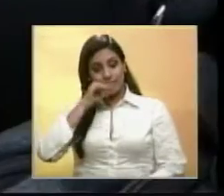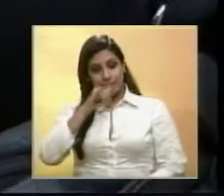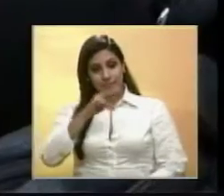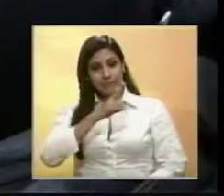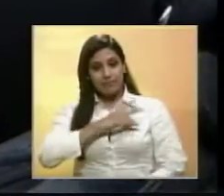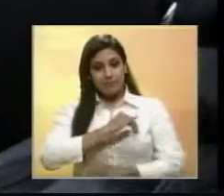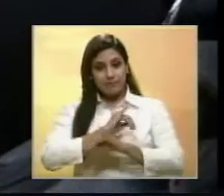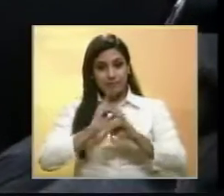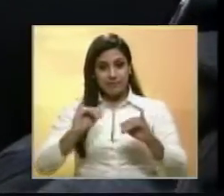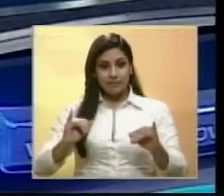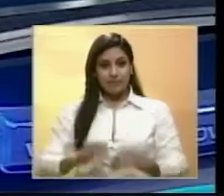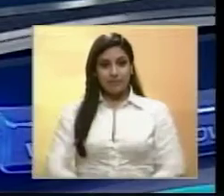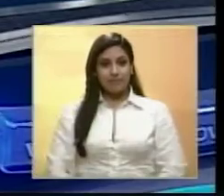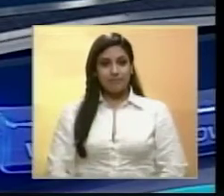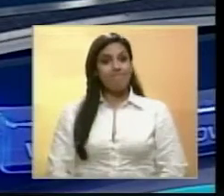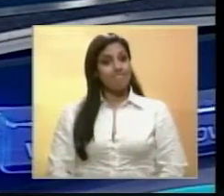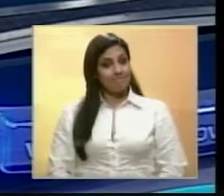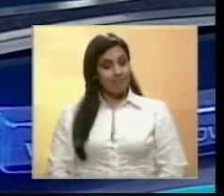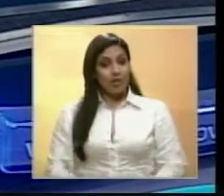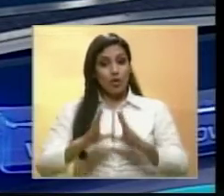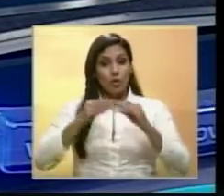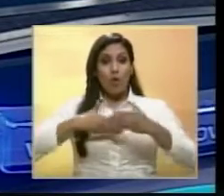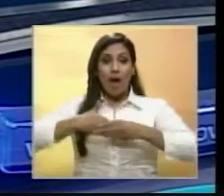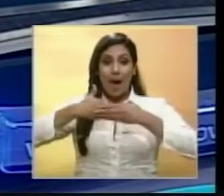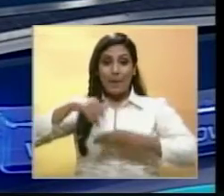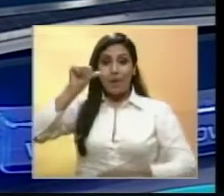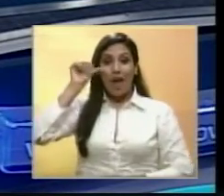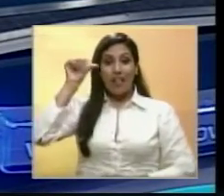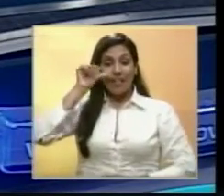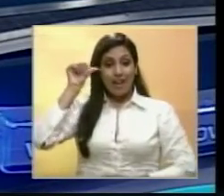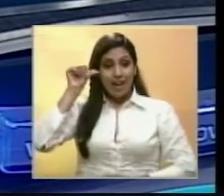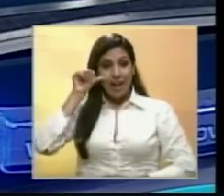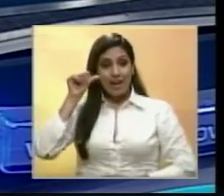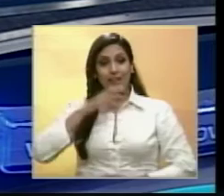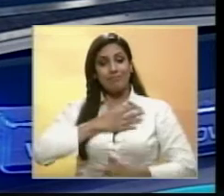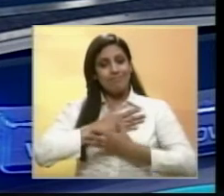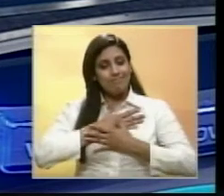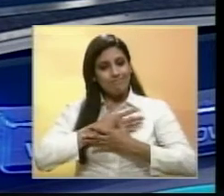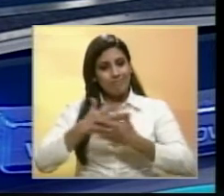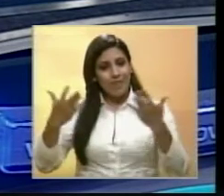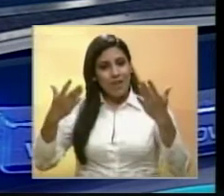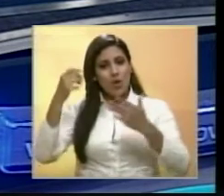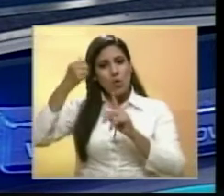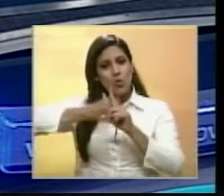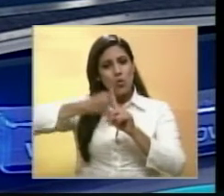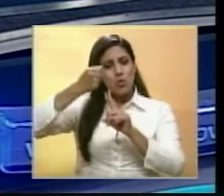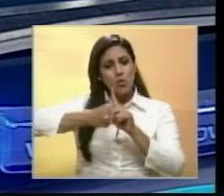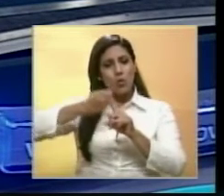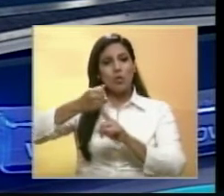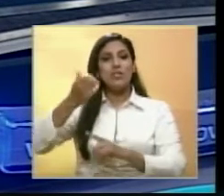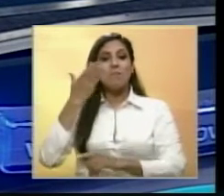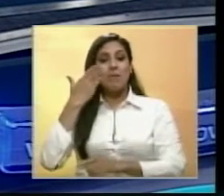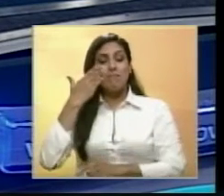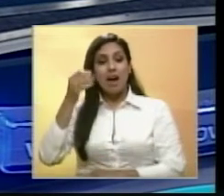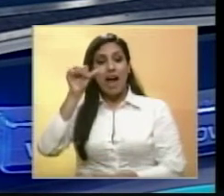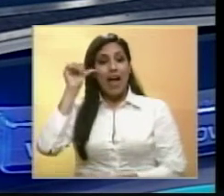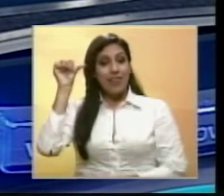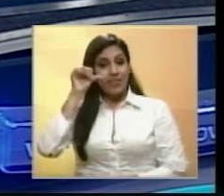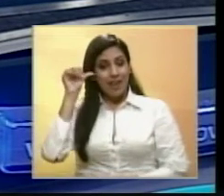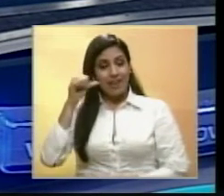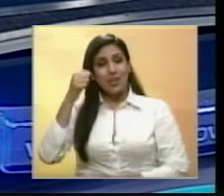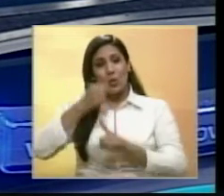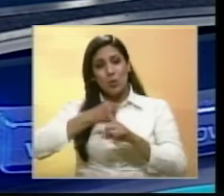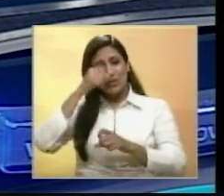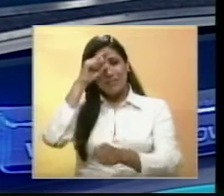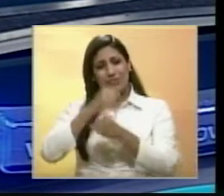Sotillo, Noticiero Venevisión. Bueno, y todos los compañeros de Adriana Urquiola solidarios con esta lucha de la señora Manuela, la mamá de Adriana, que ha hecho